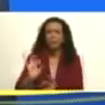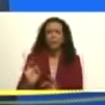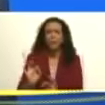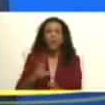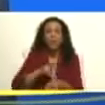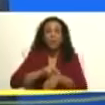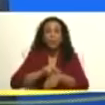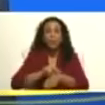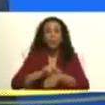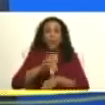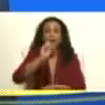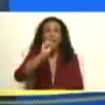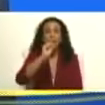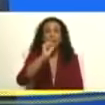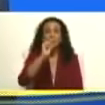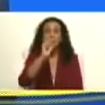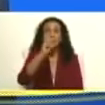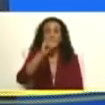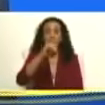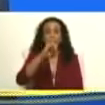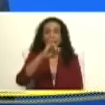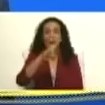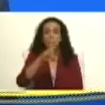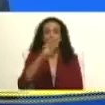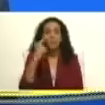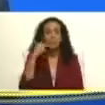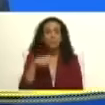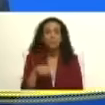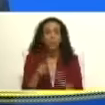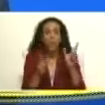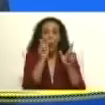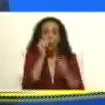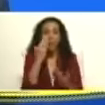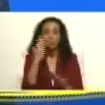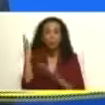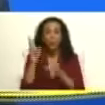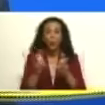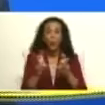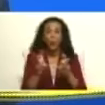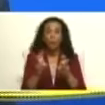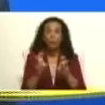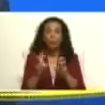doctor Samir Al-Attrach, nuevo